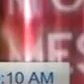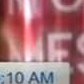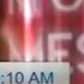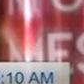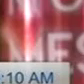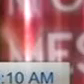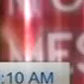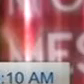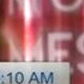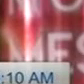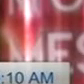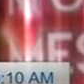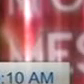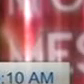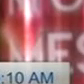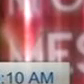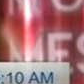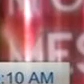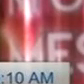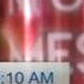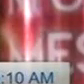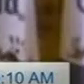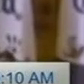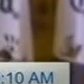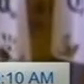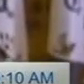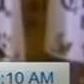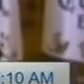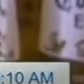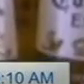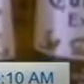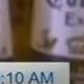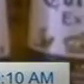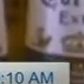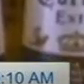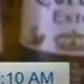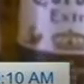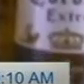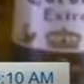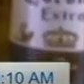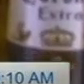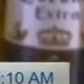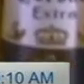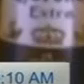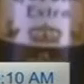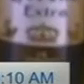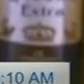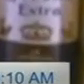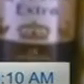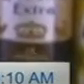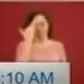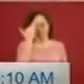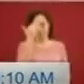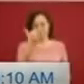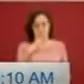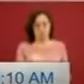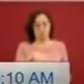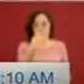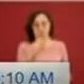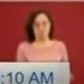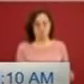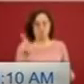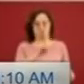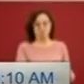prohibición derivada de la emergencia sanitaria. Pero ni 8 horas habían pasado cuando el subsecretario de Prevención y Promoción de la Salud,